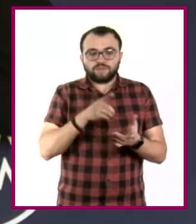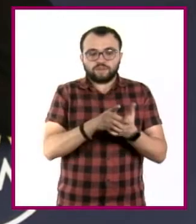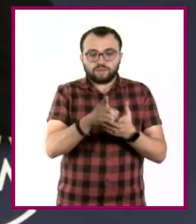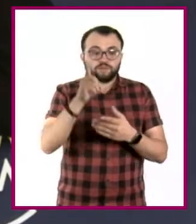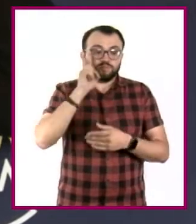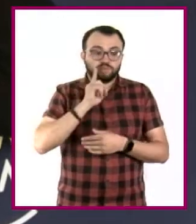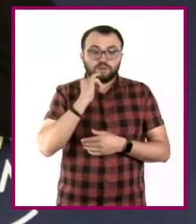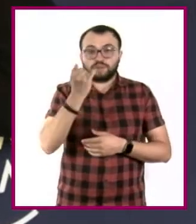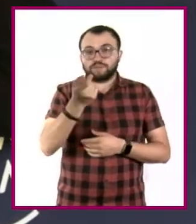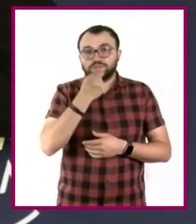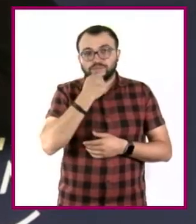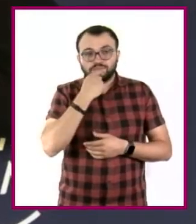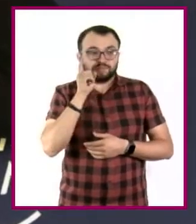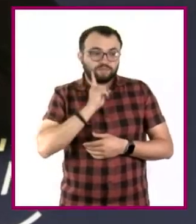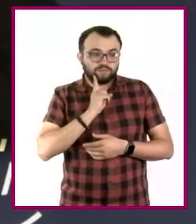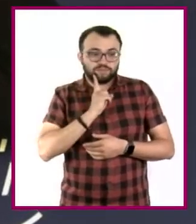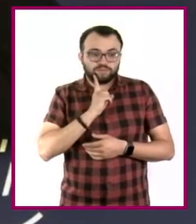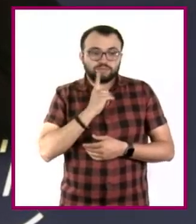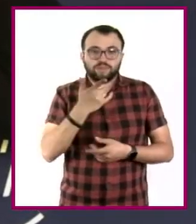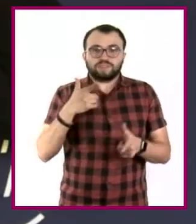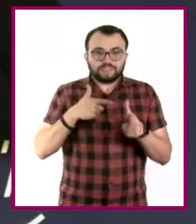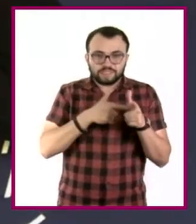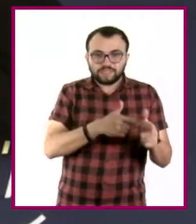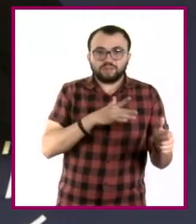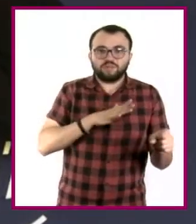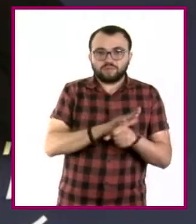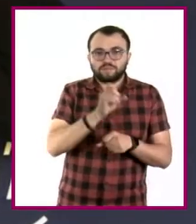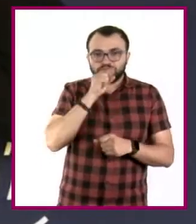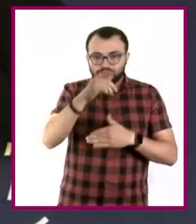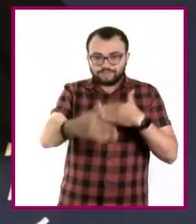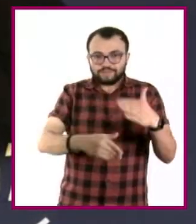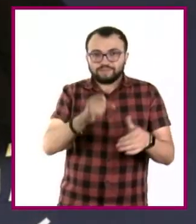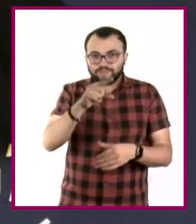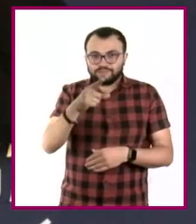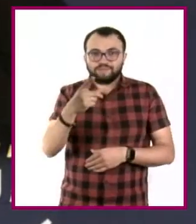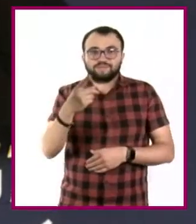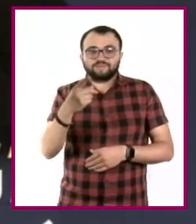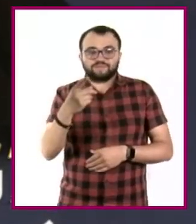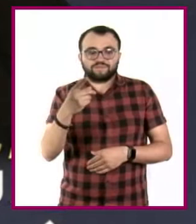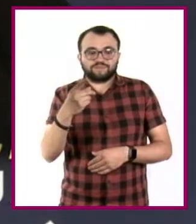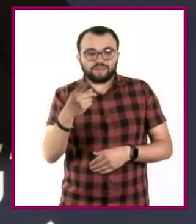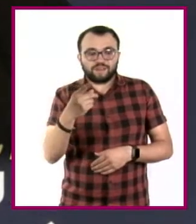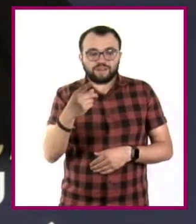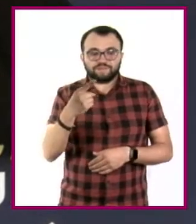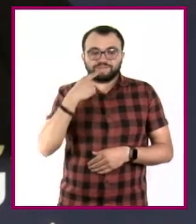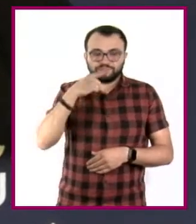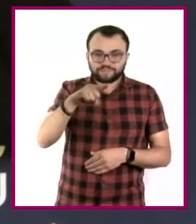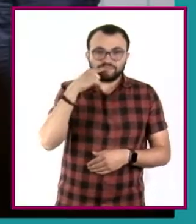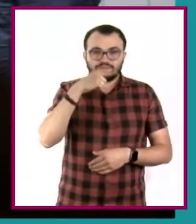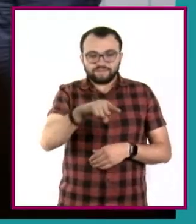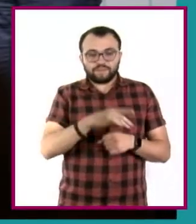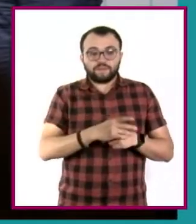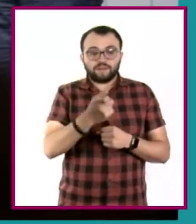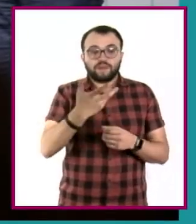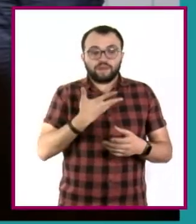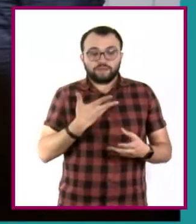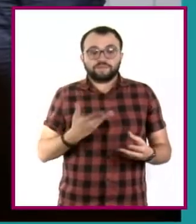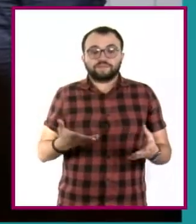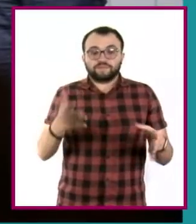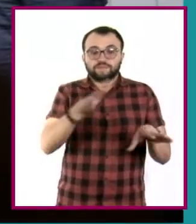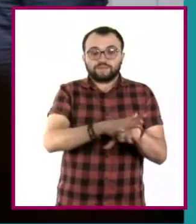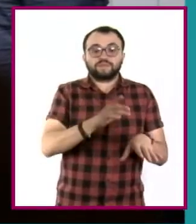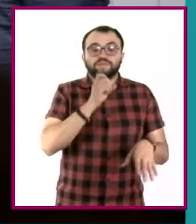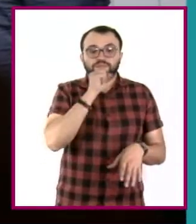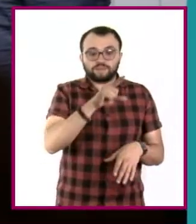y las niñas e hizo un seguimiento del proceso de estas demandas. Gracias a su trabajo, fue seleccionada para formar parte de la Junta Asesora de